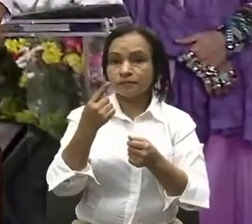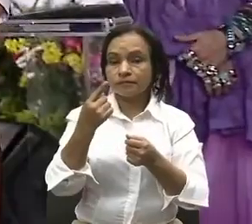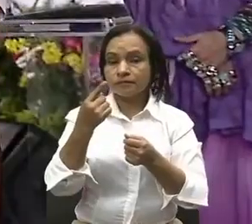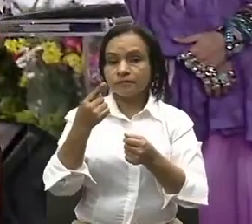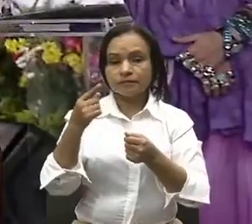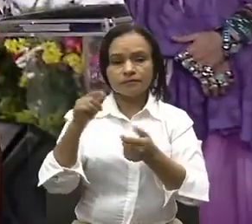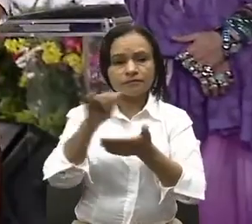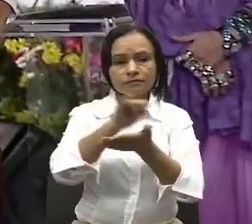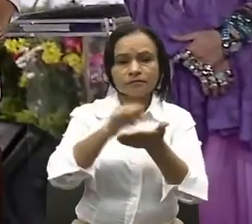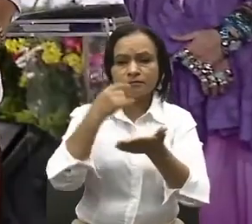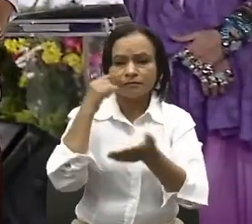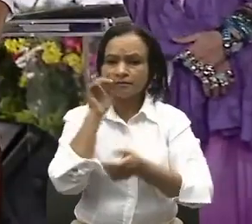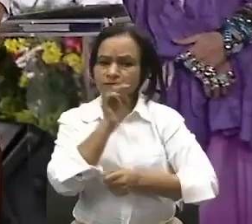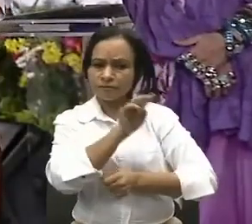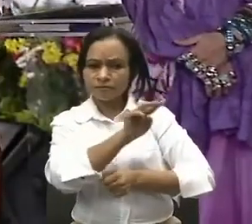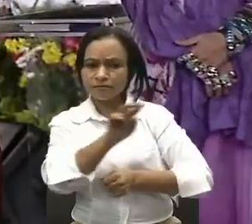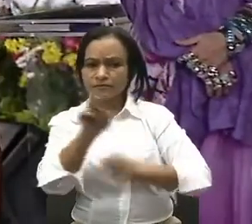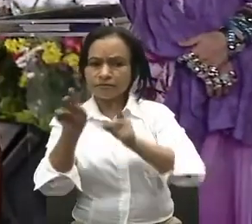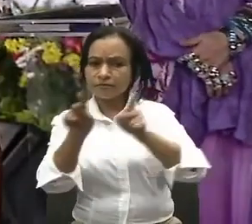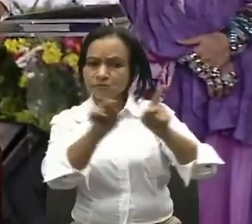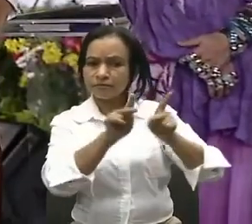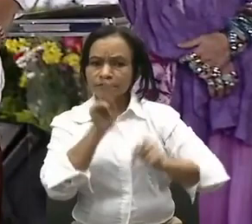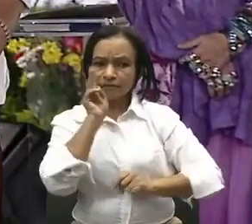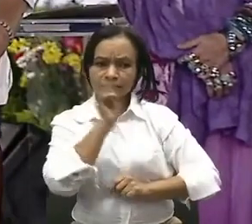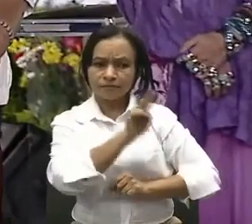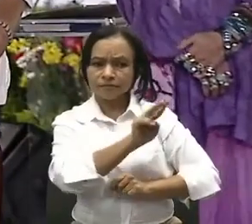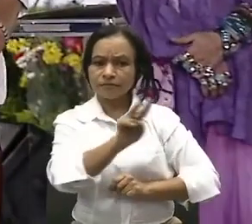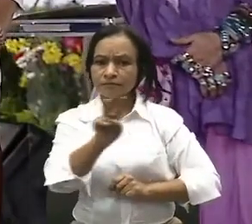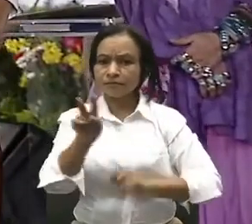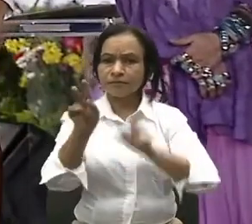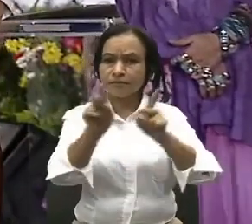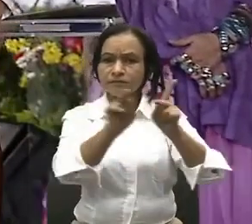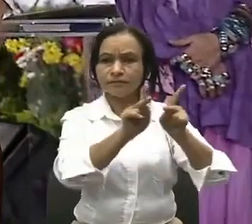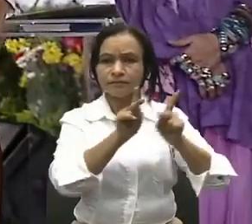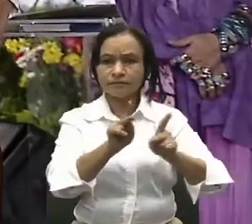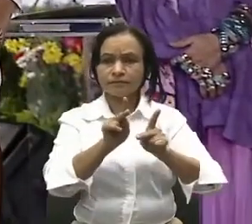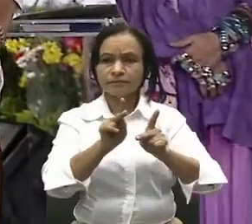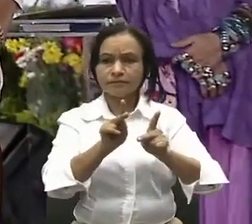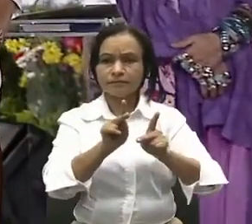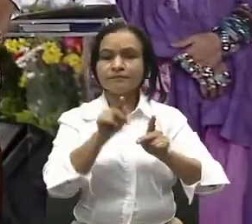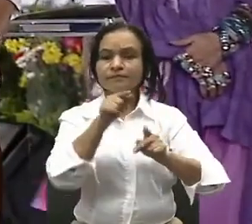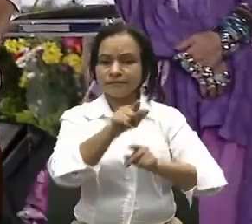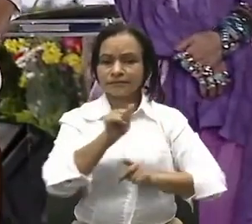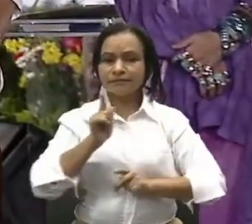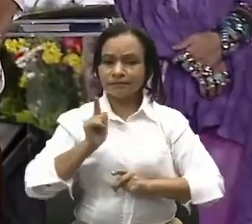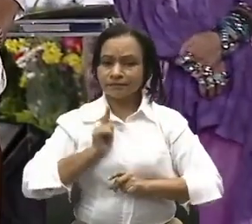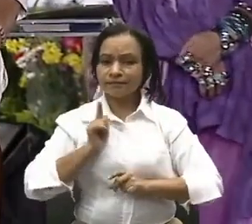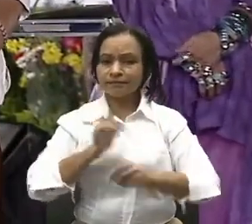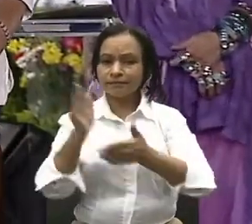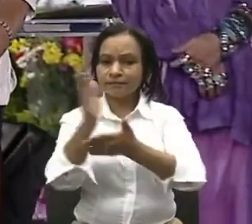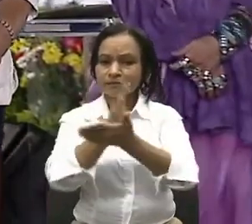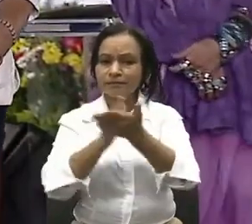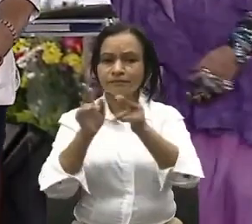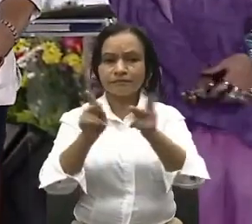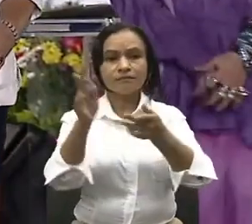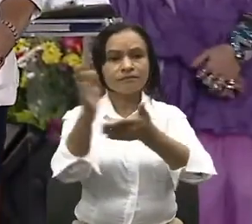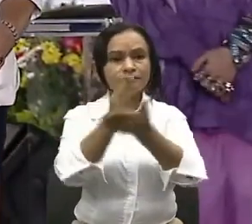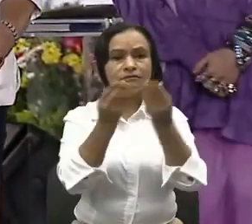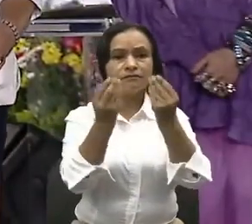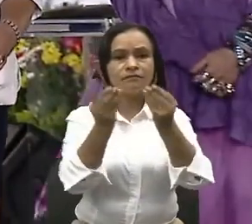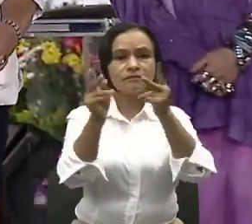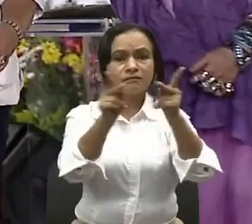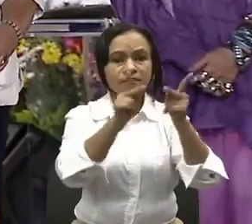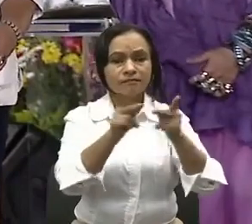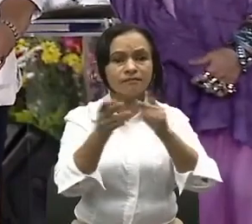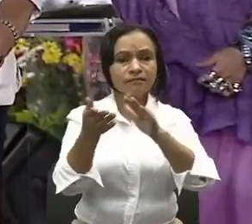Nueva York, lo vio, eso se sigue presentando. Hay gente que muere de